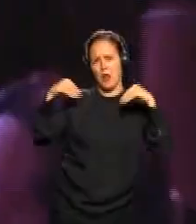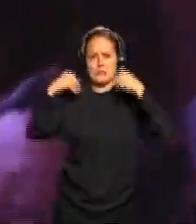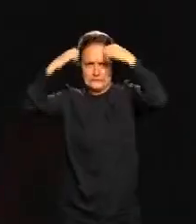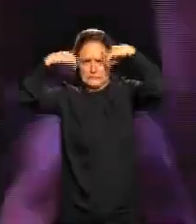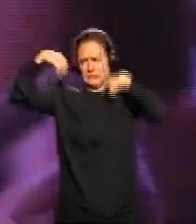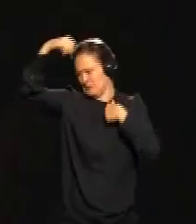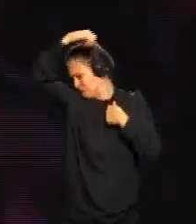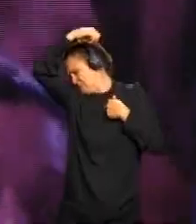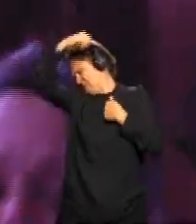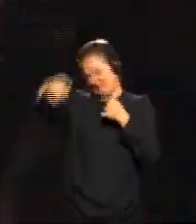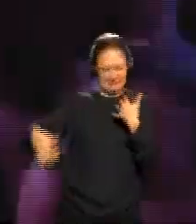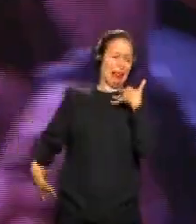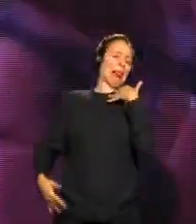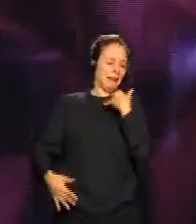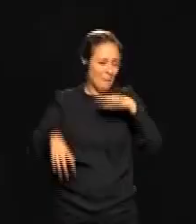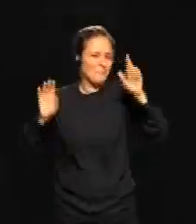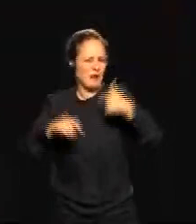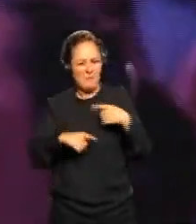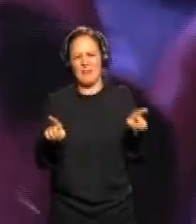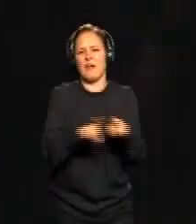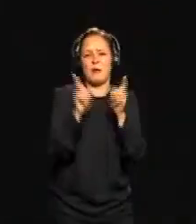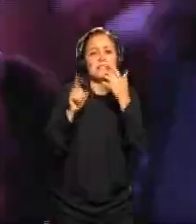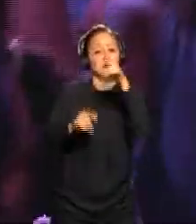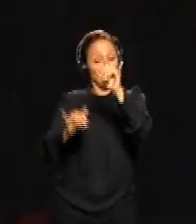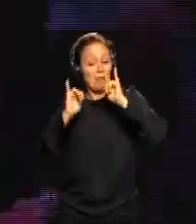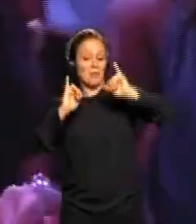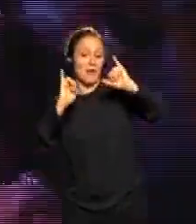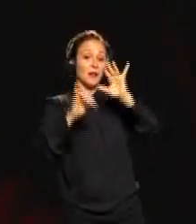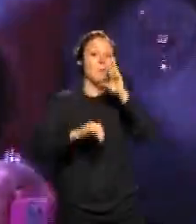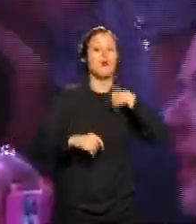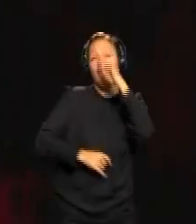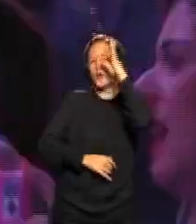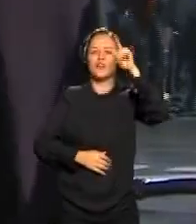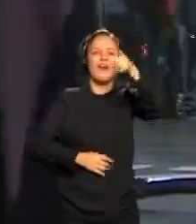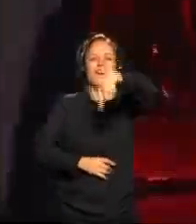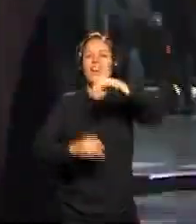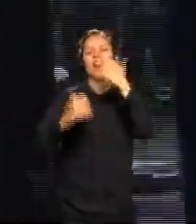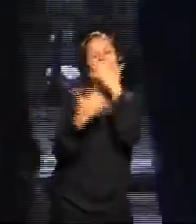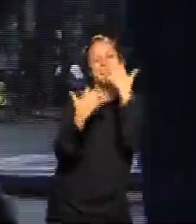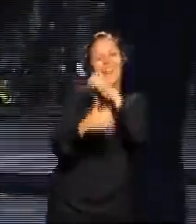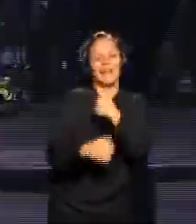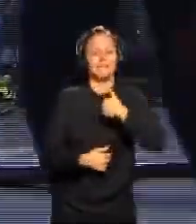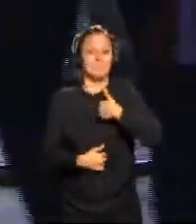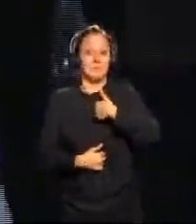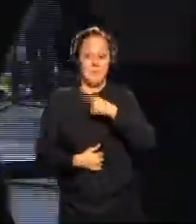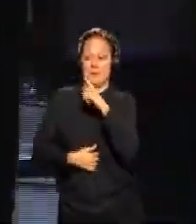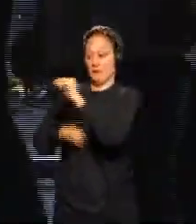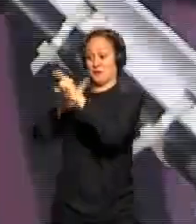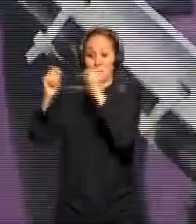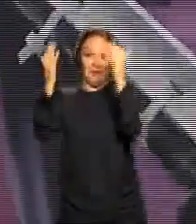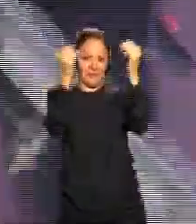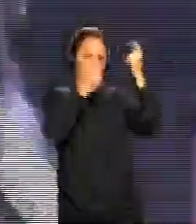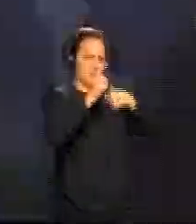Sudando estoy, asqueroso, pero no me importa si tú te diviertes, porque mi ilusión es que ría la gente. Yo ya me